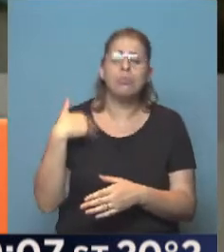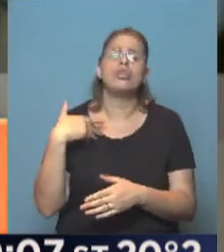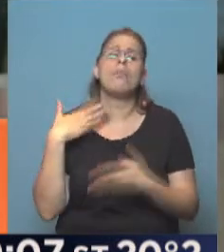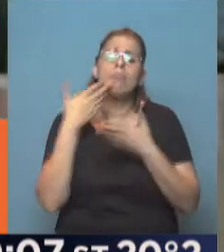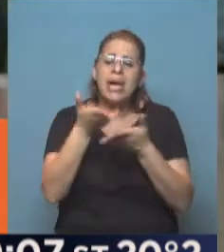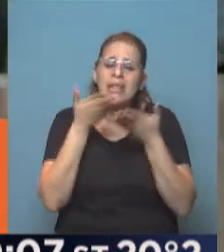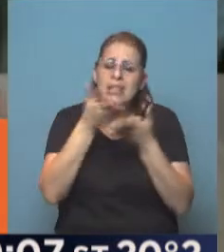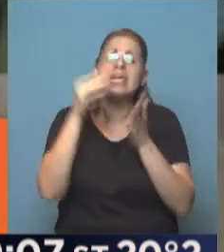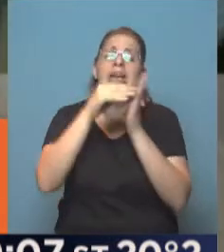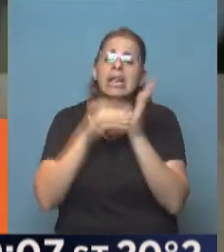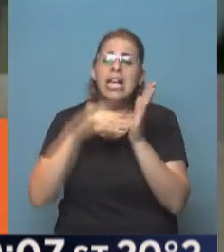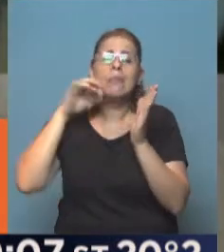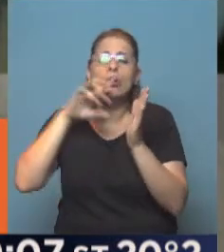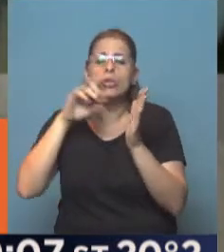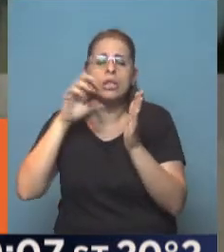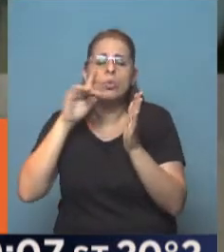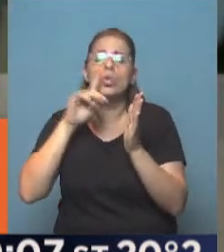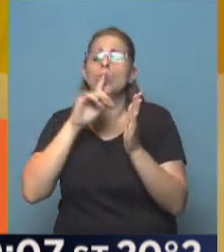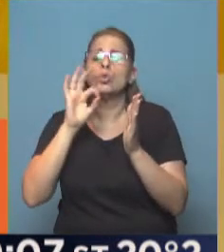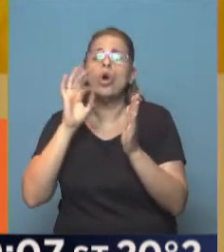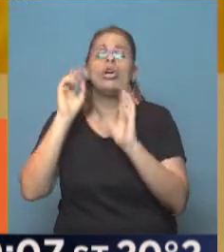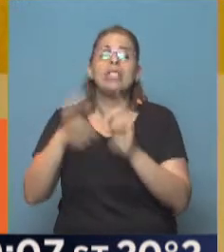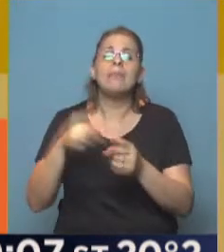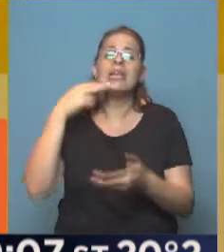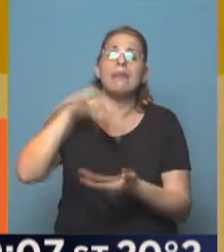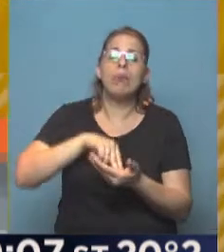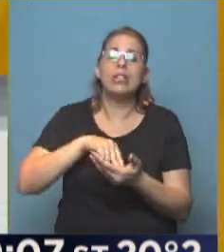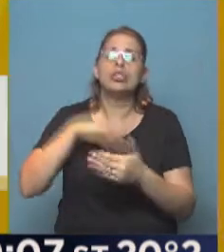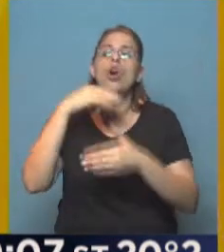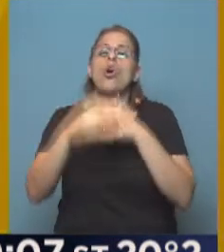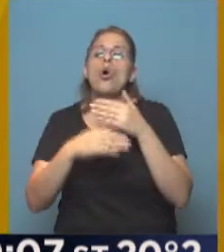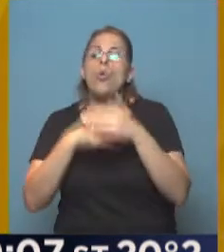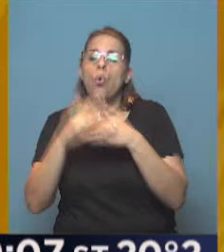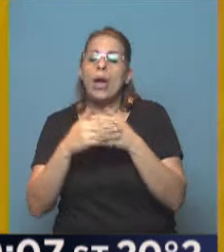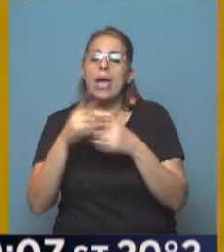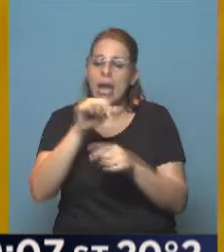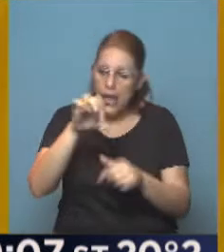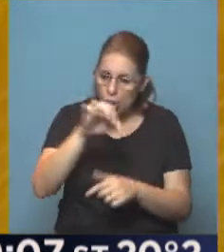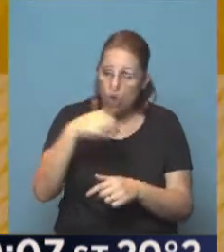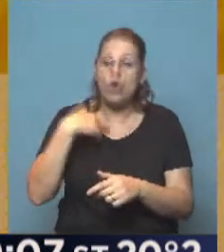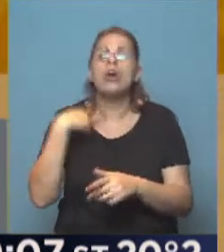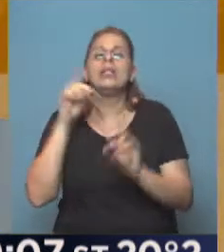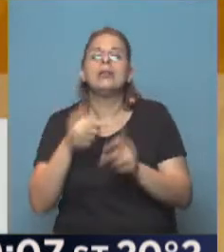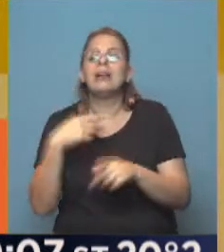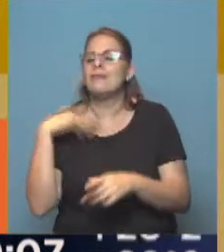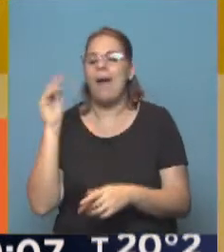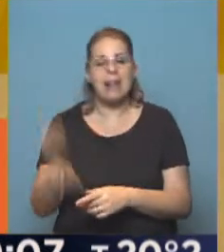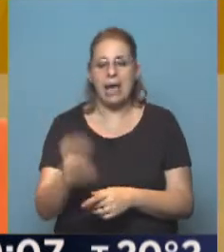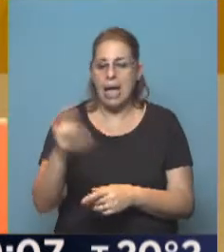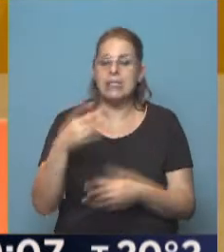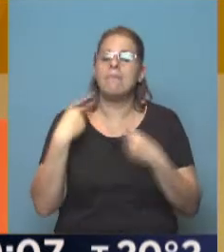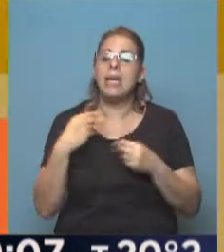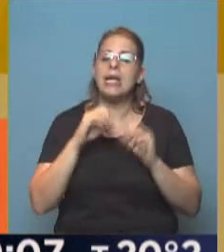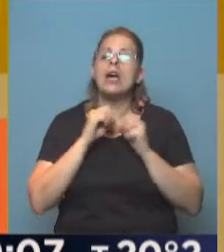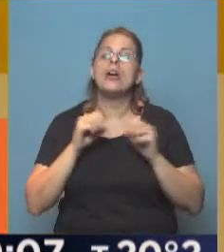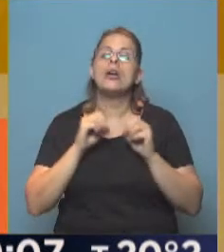actualización de las escalas del monotributo. Todo esto, la incorporación del impuesto al juego para compensar los costos fiscales de esta reforma, todo esto no alcanzó para convencer a